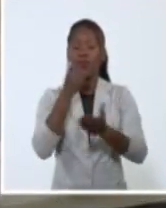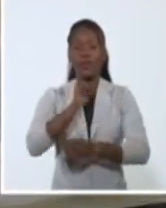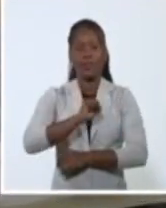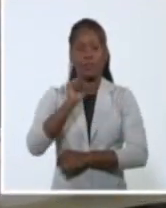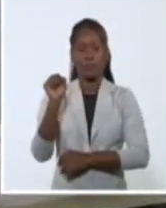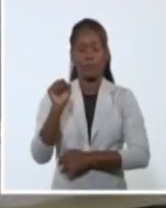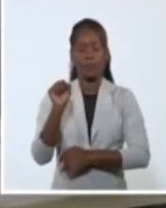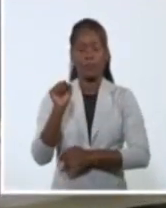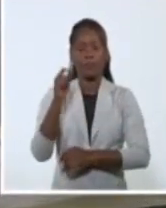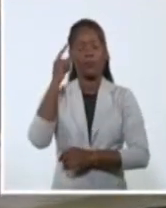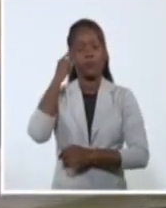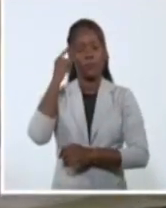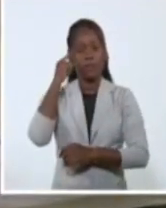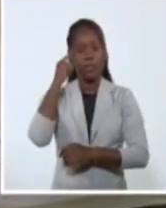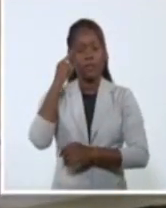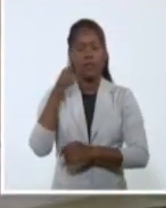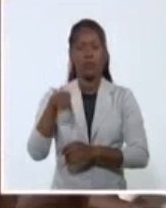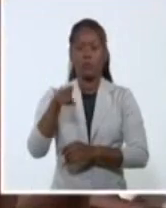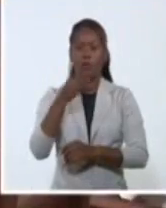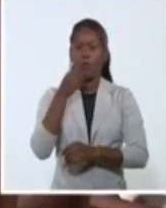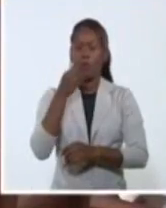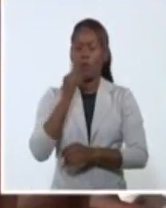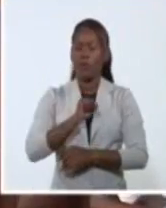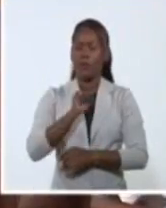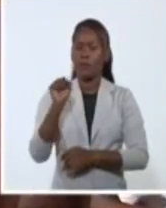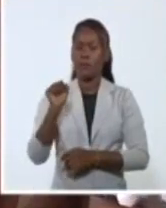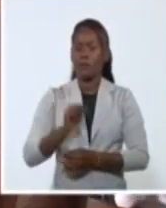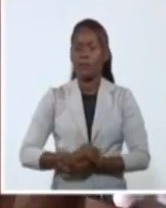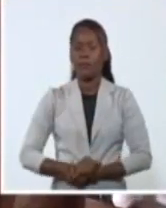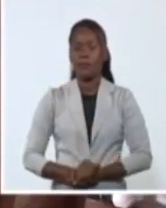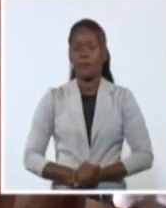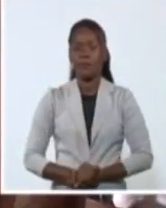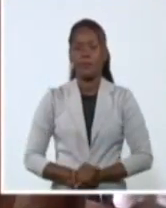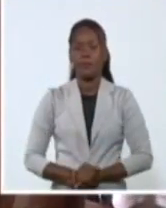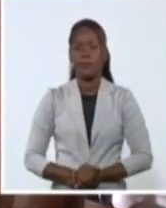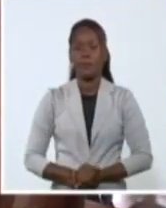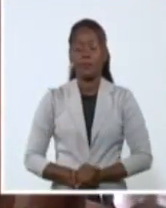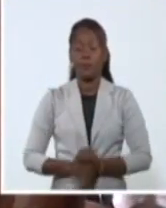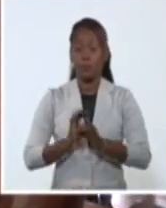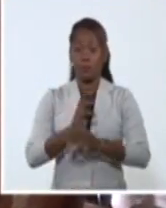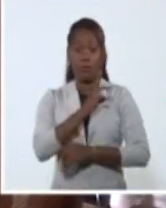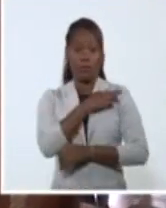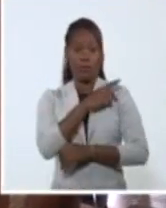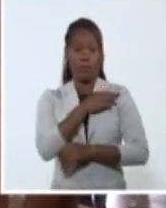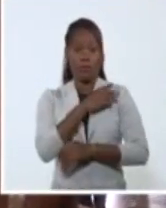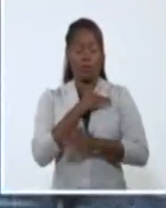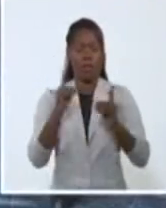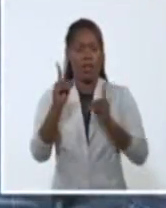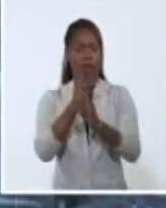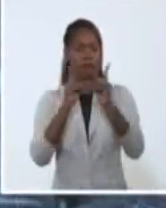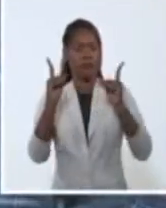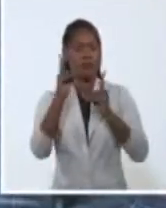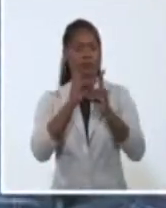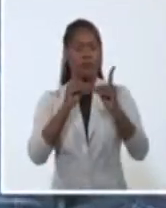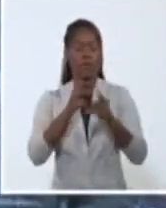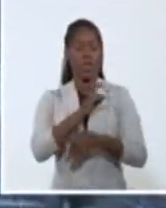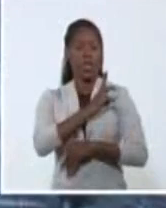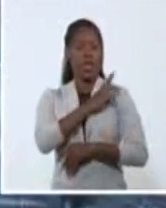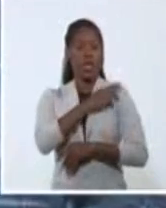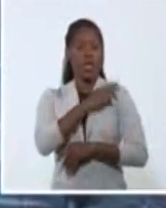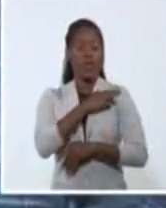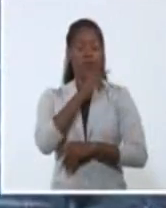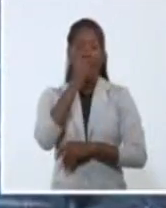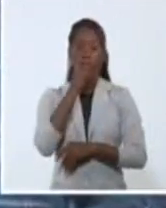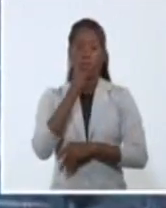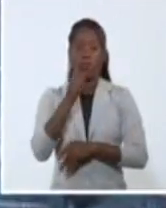agrícolas. Y debemos alcanzar los mayores rendimientos agrícolas. El vicemandatario interactuó también con dirigentes gubernamentales sobre las acciones de atención al pueblo